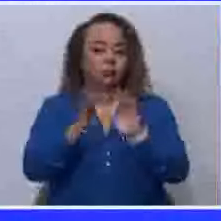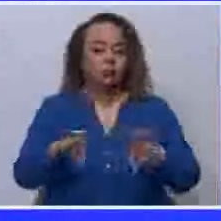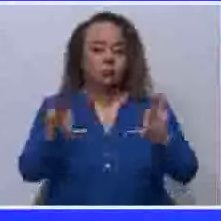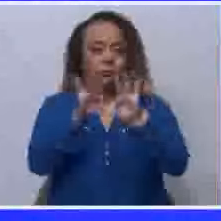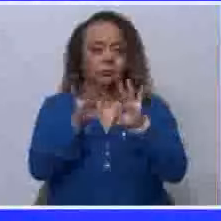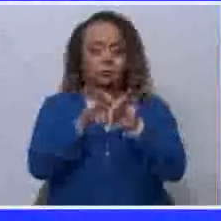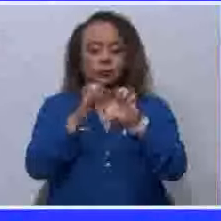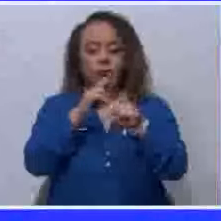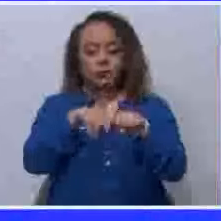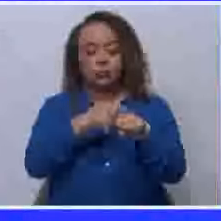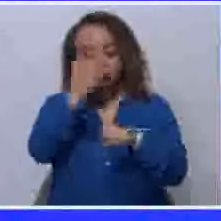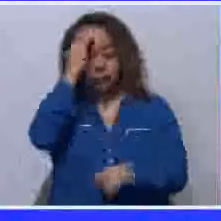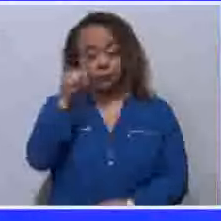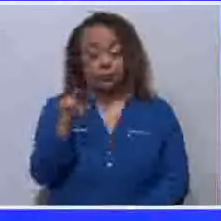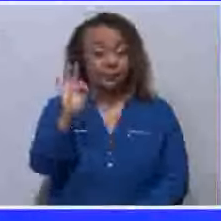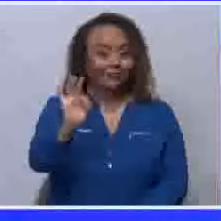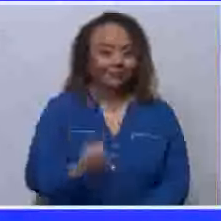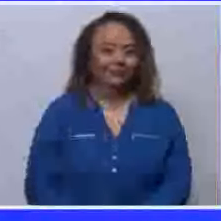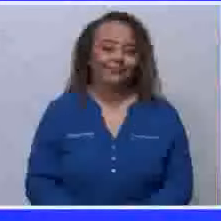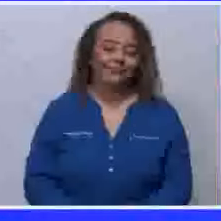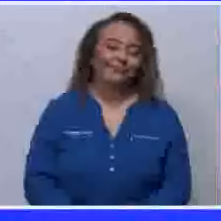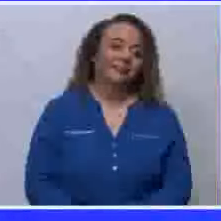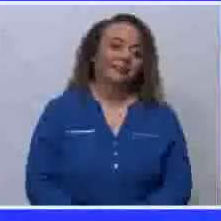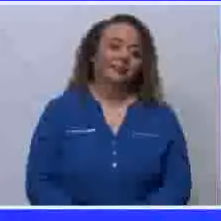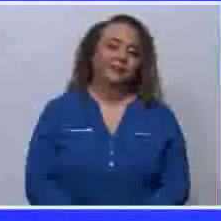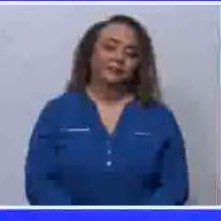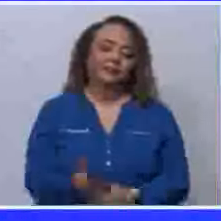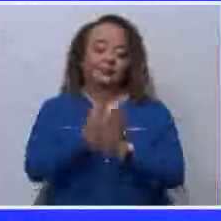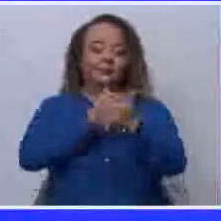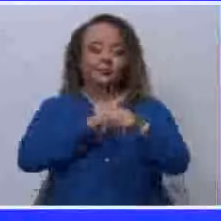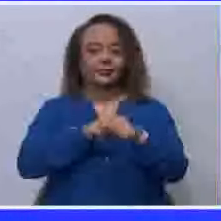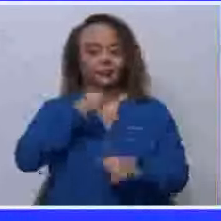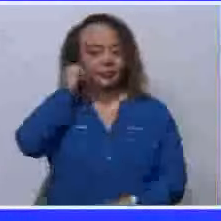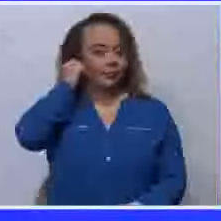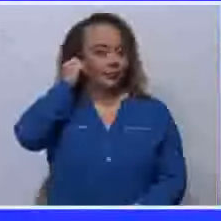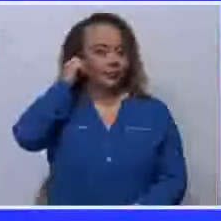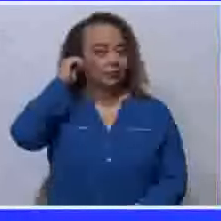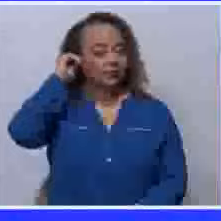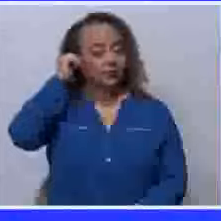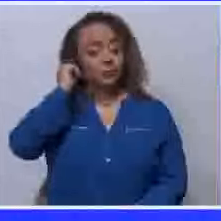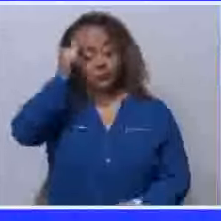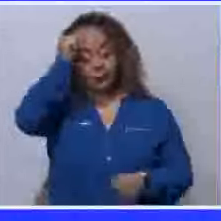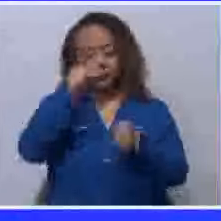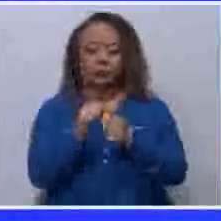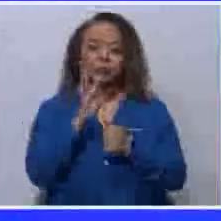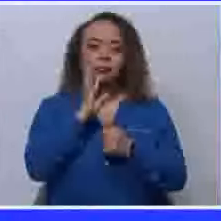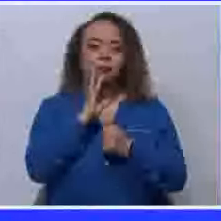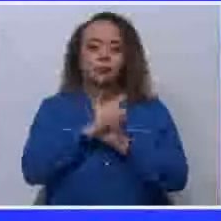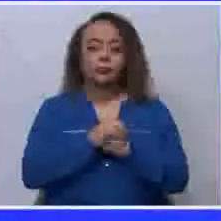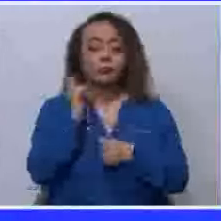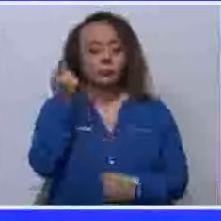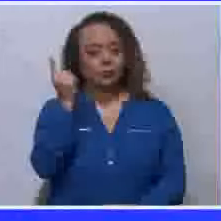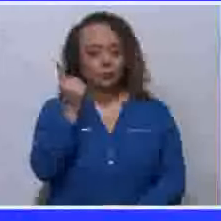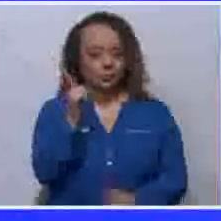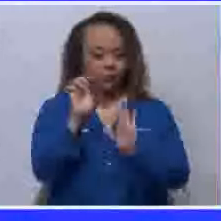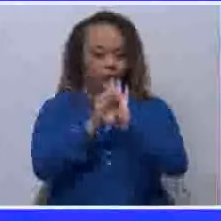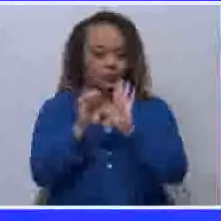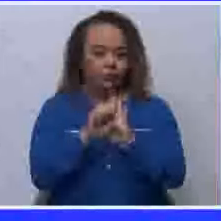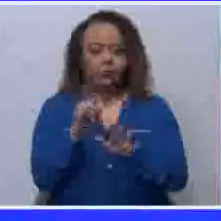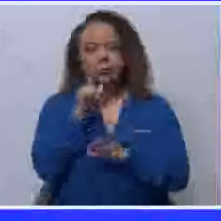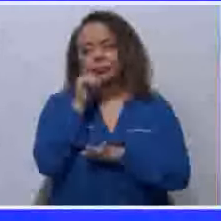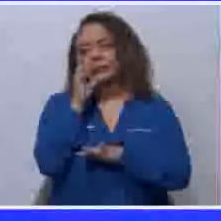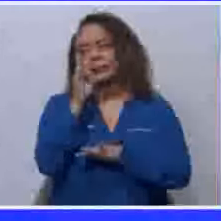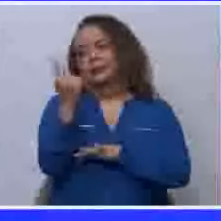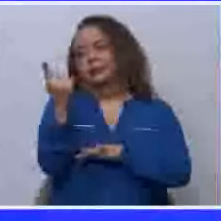de selección porque era el 9 que se esperaba. Incluso en su momento, me acuerdo también que se hablaba, por ejemplo, de un Brian Ruiz, por ejemplo. ¿Quién será el